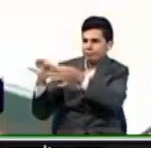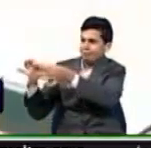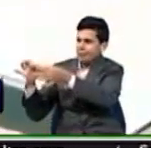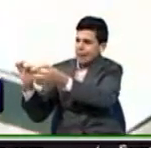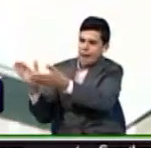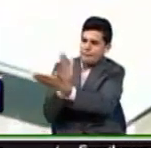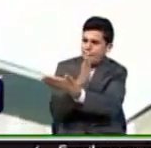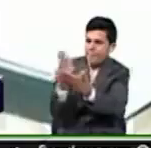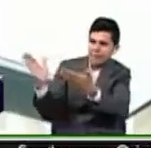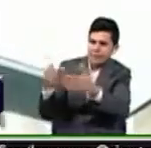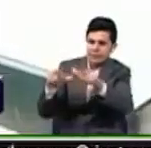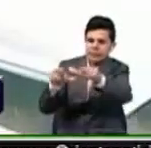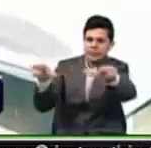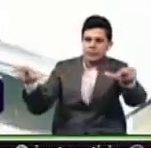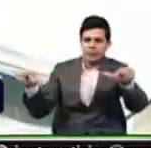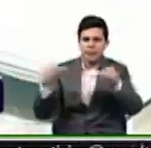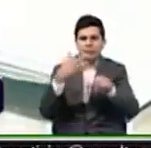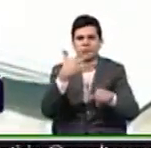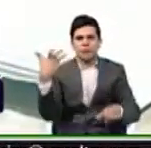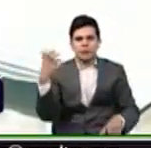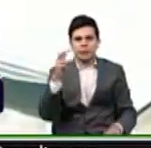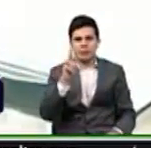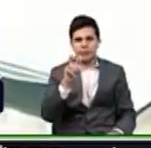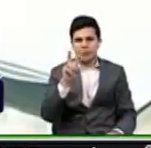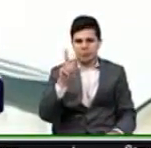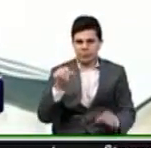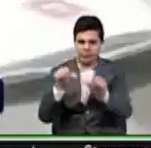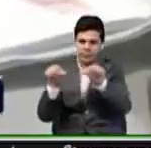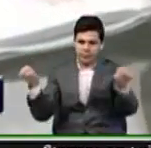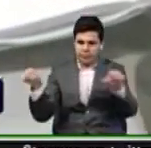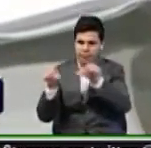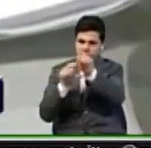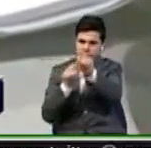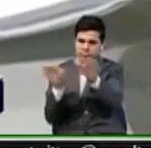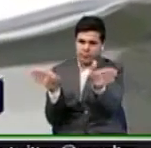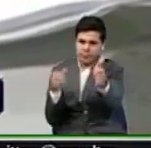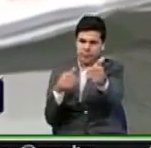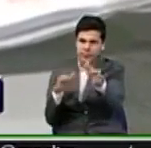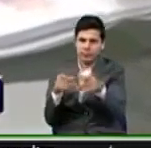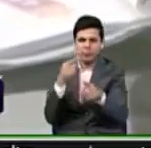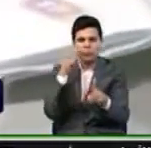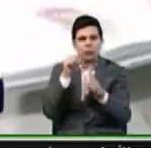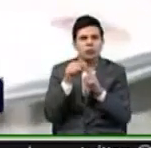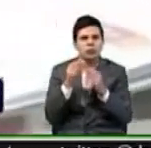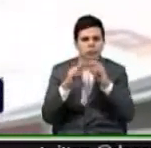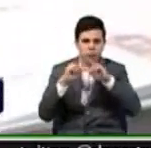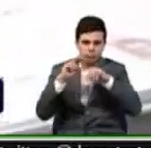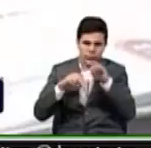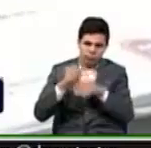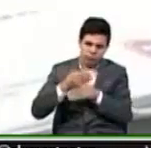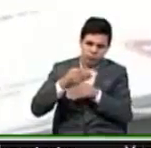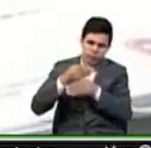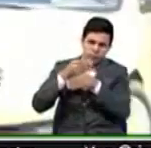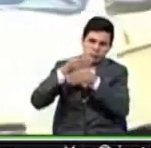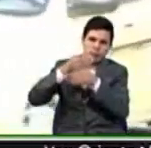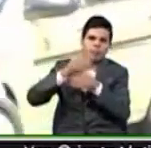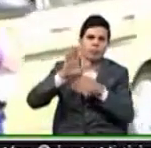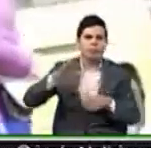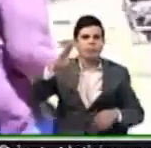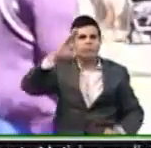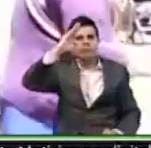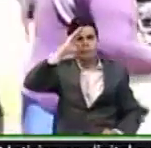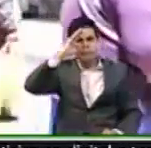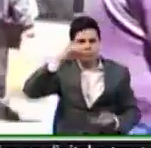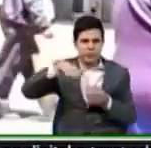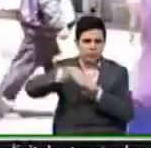área cercana a los 572 metros cuadrados para que allí se pueda construir la subestación de policía